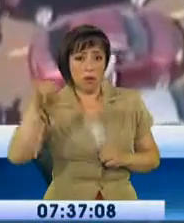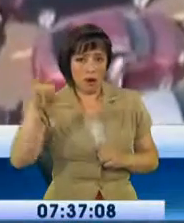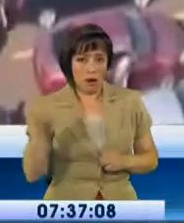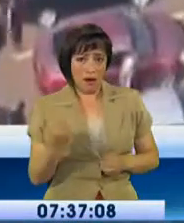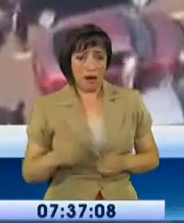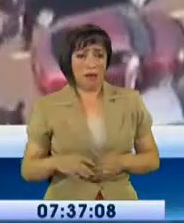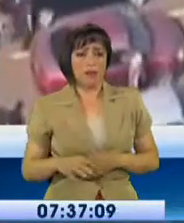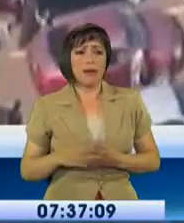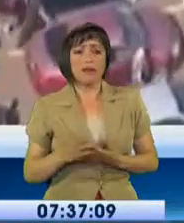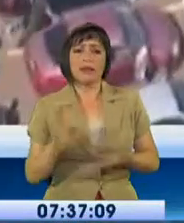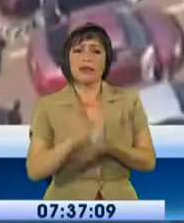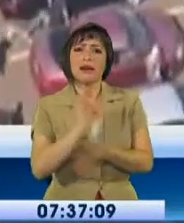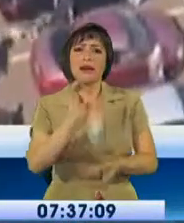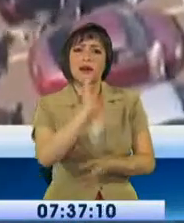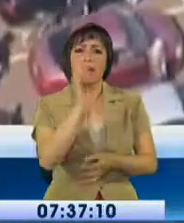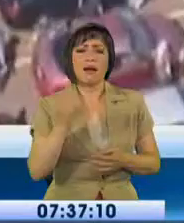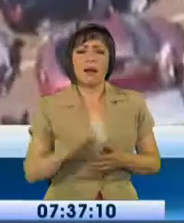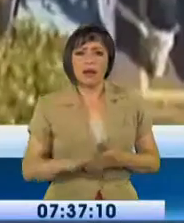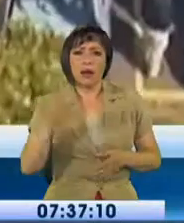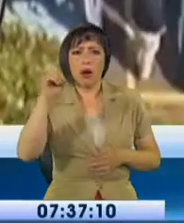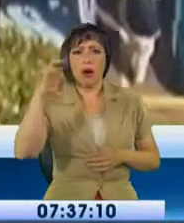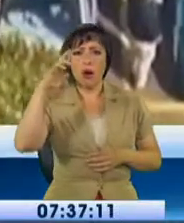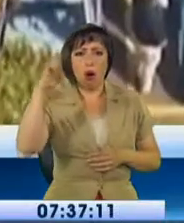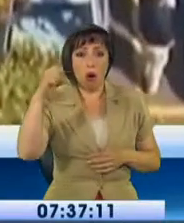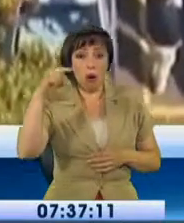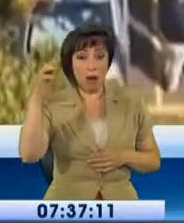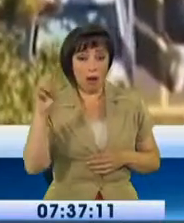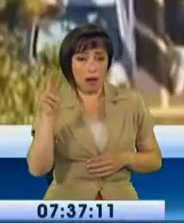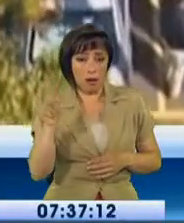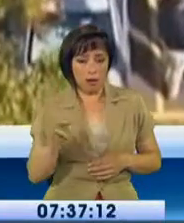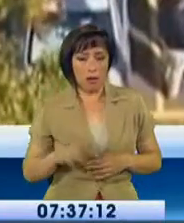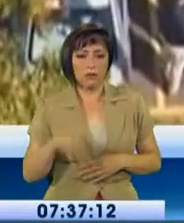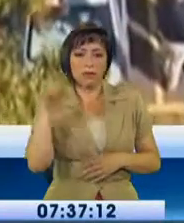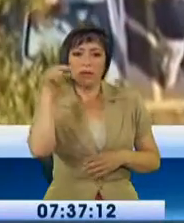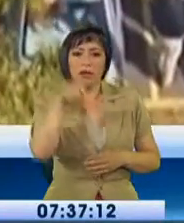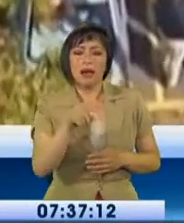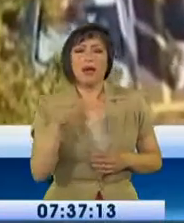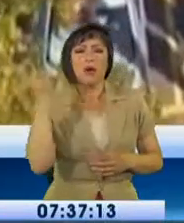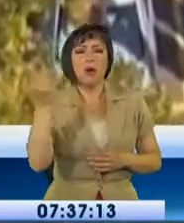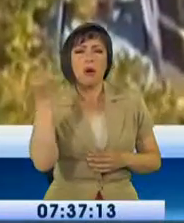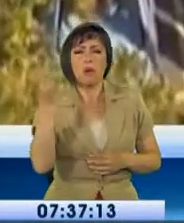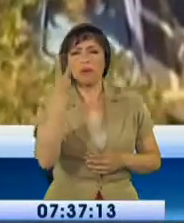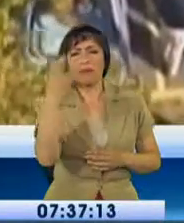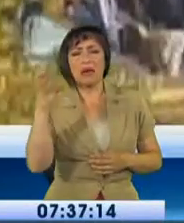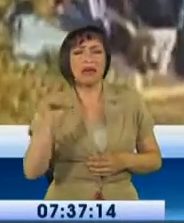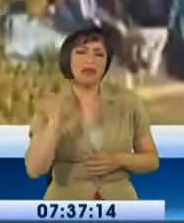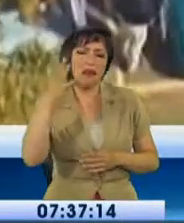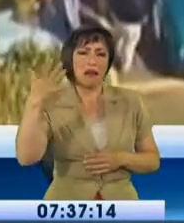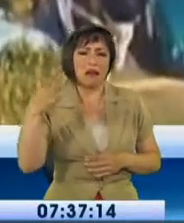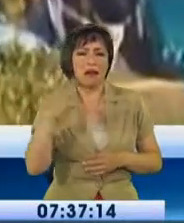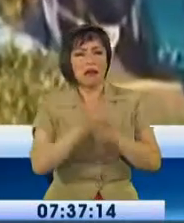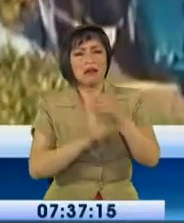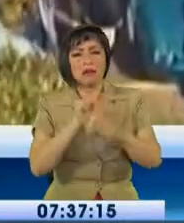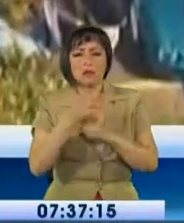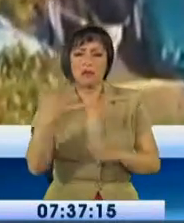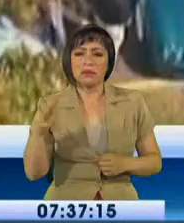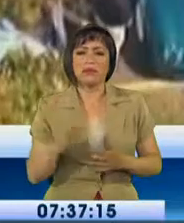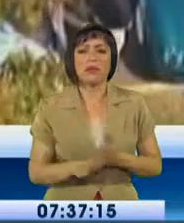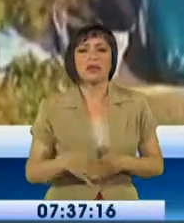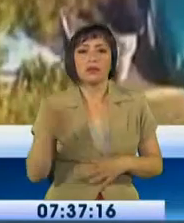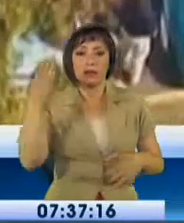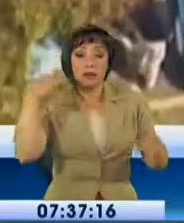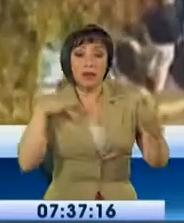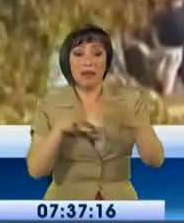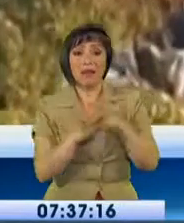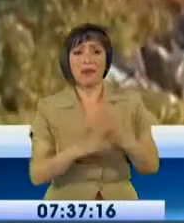del Community College de Roseburg, en el estado de Oregon, cuando un joven de unos 20 años ingresó a las instalaciones y